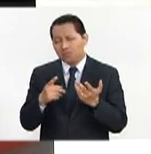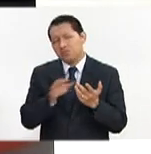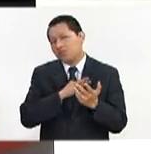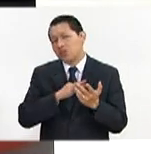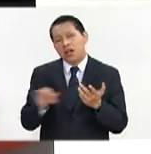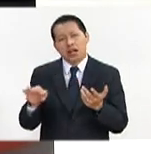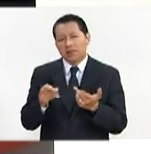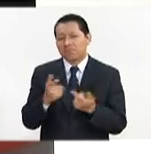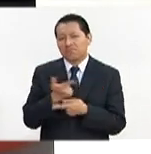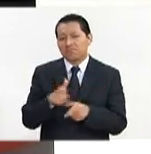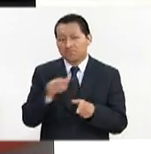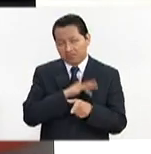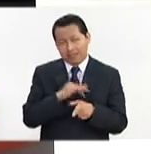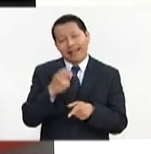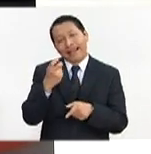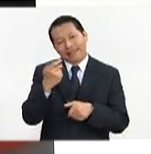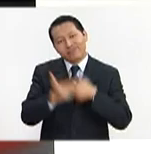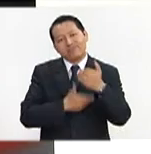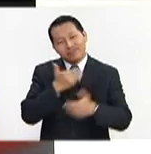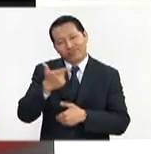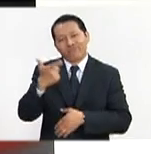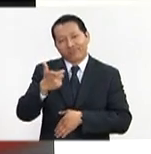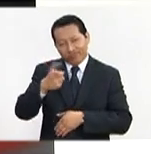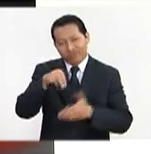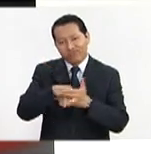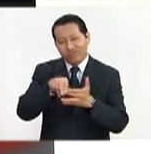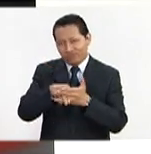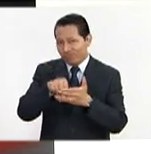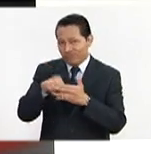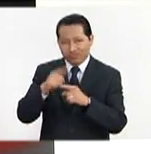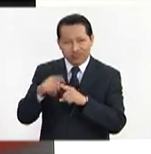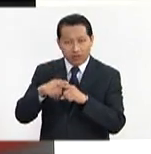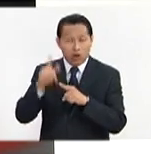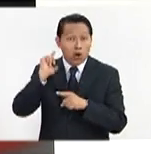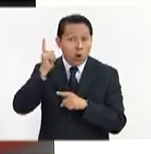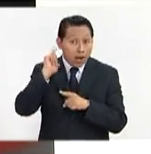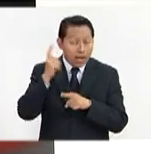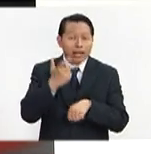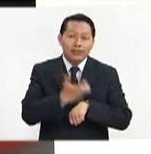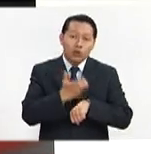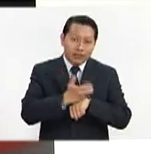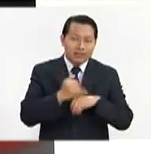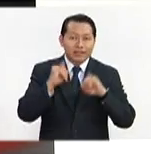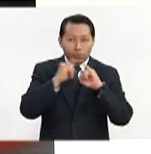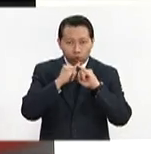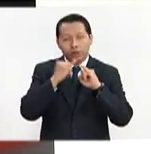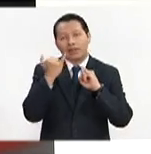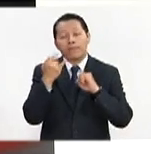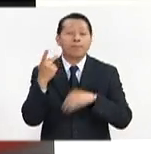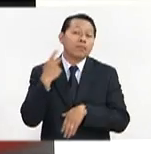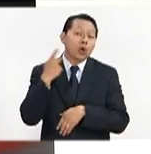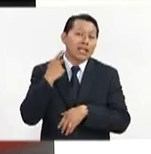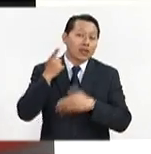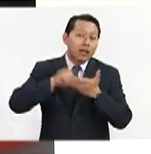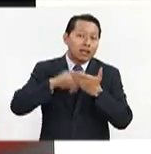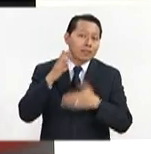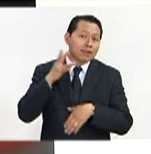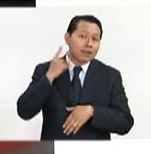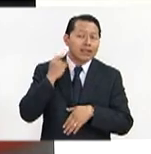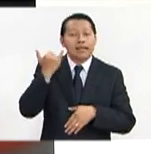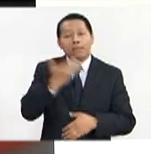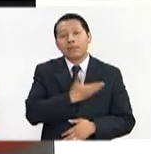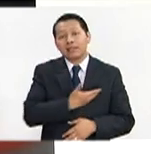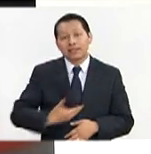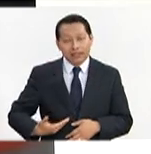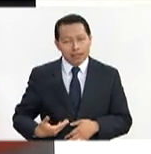este tipo de matanzas. Ojalá la sociedad estadounidense, las instituciones, sobre todo los políticos en el Congreso y por supuesto el presidente,